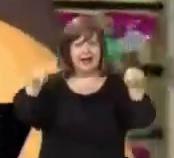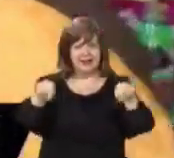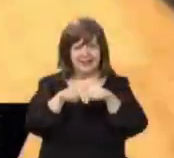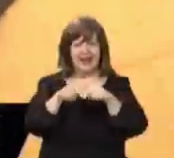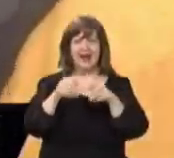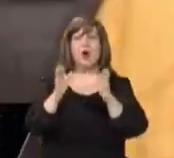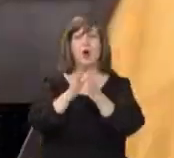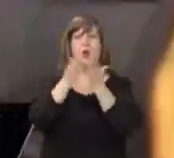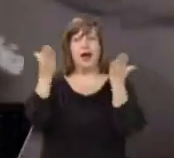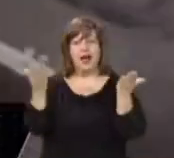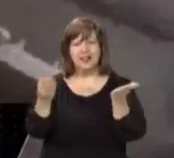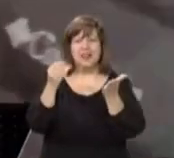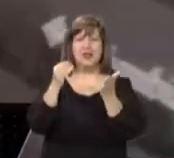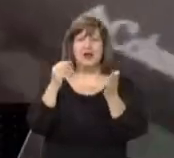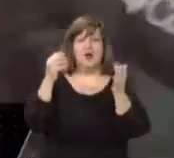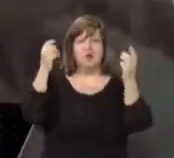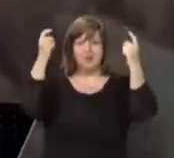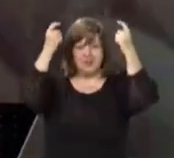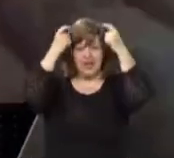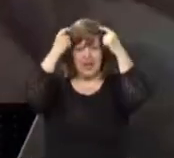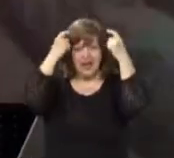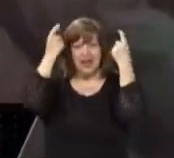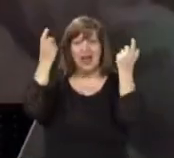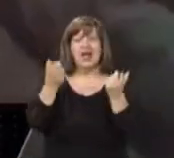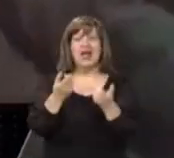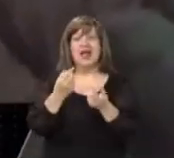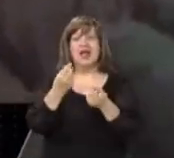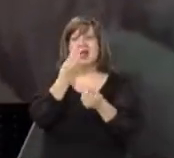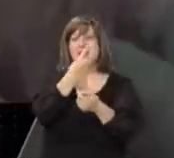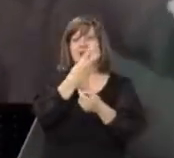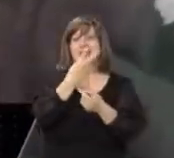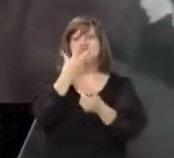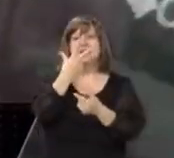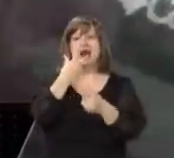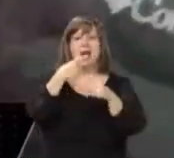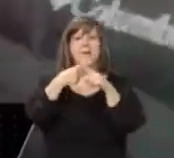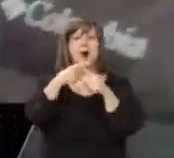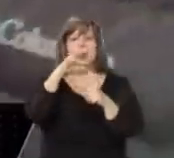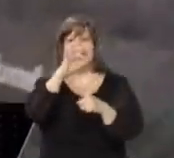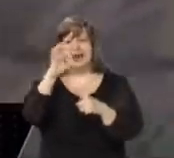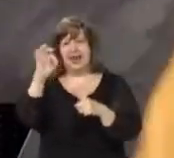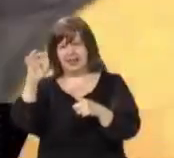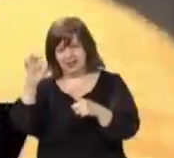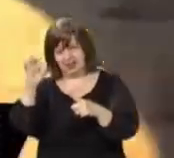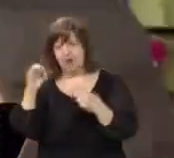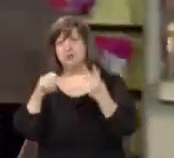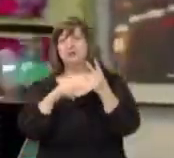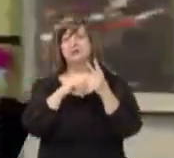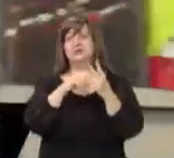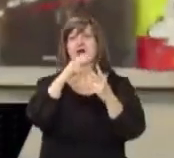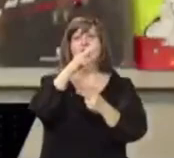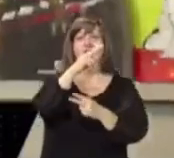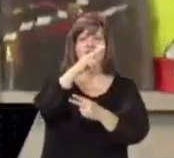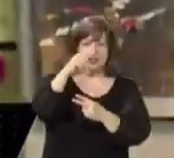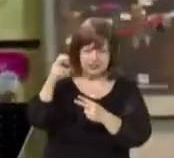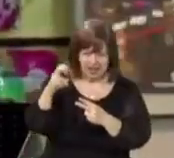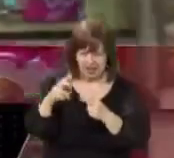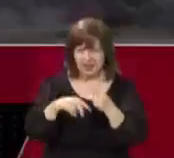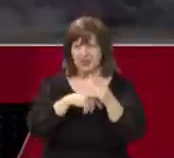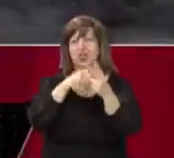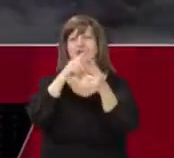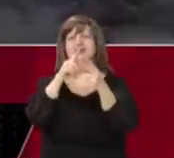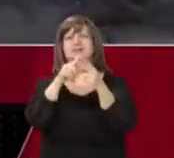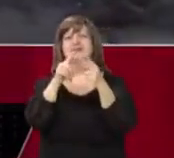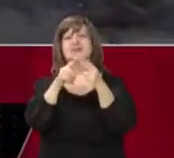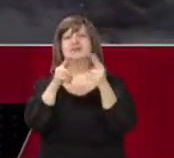cuentos infantiles de Disney, Mickey, 200 pesos, 3 por 500. Hay que buscar la oferta. Claro. Mirá esto. Como hacemos los almacenes, lo